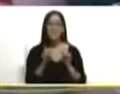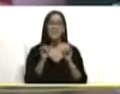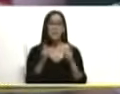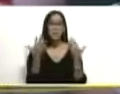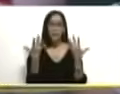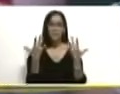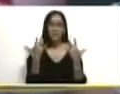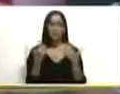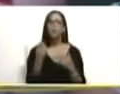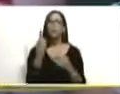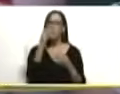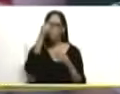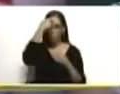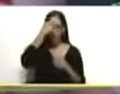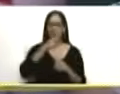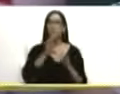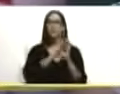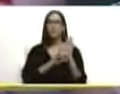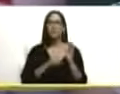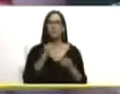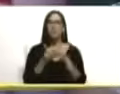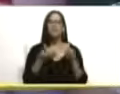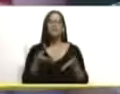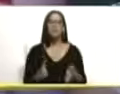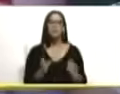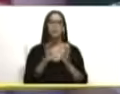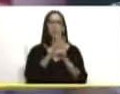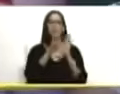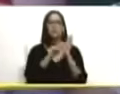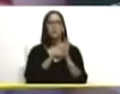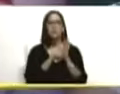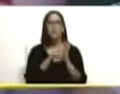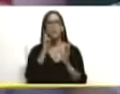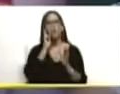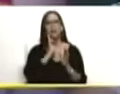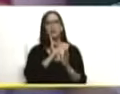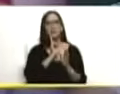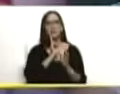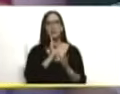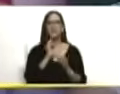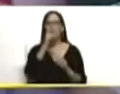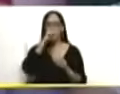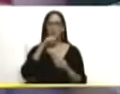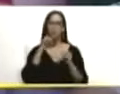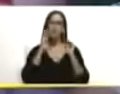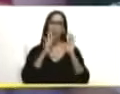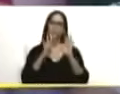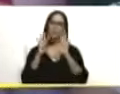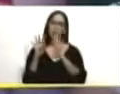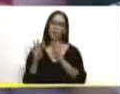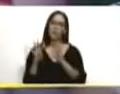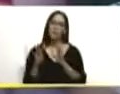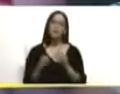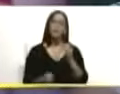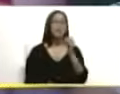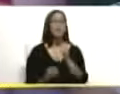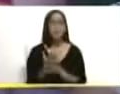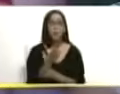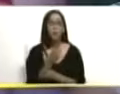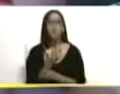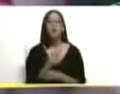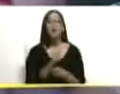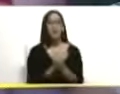pueblo constituyente hizo nacer a la gran constitución bolivariana del año 99 que forjó la